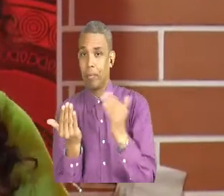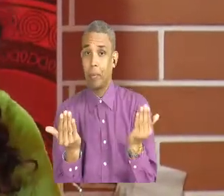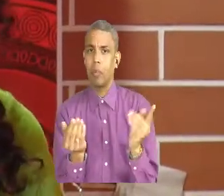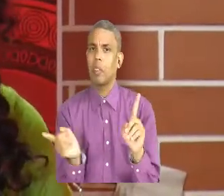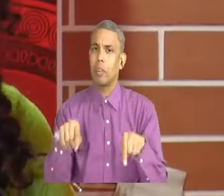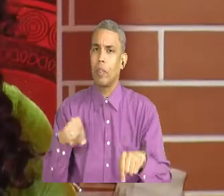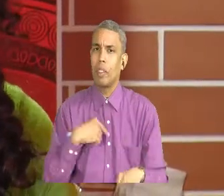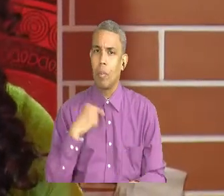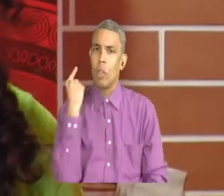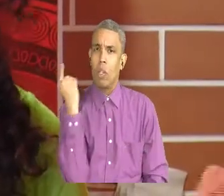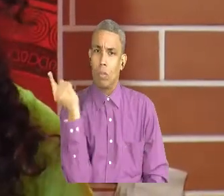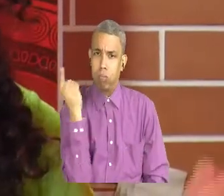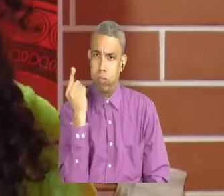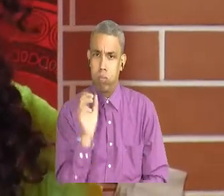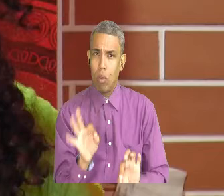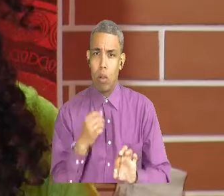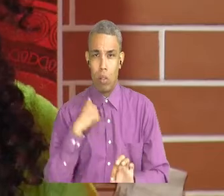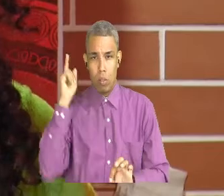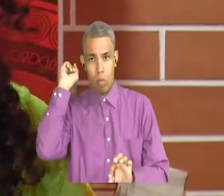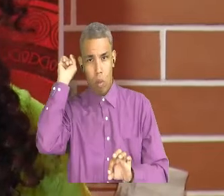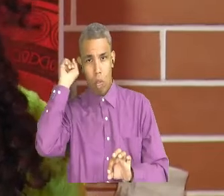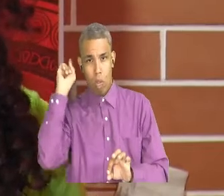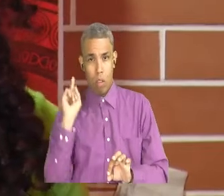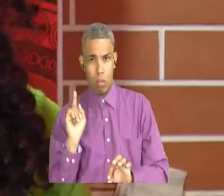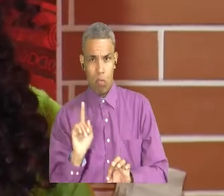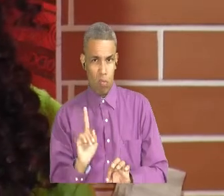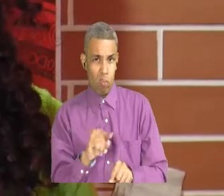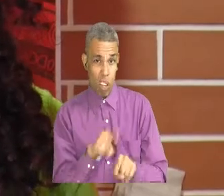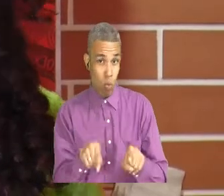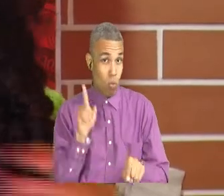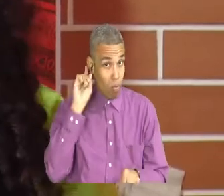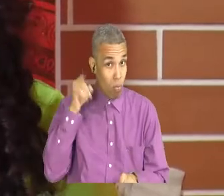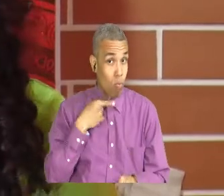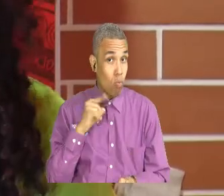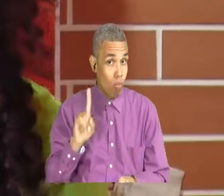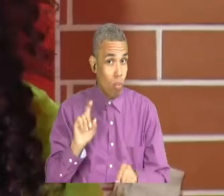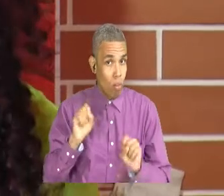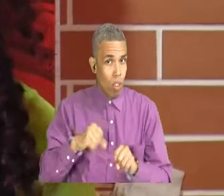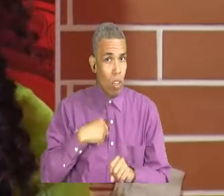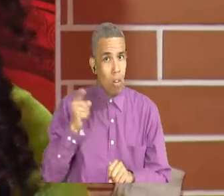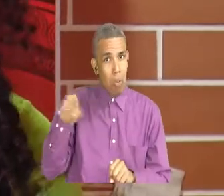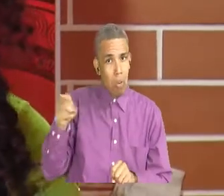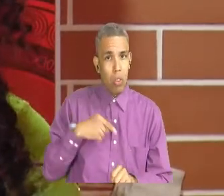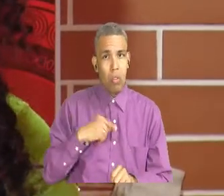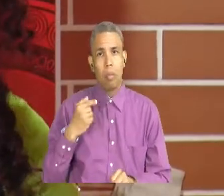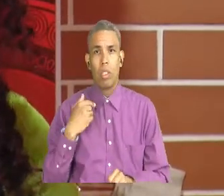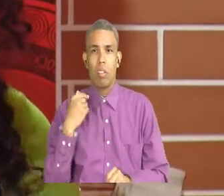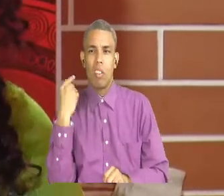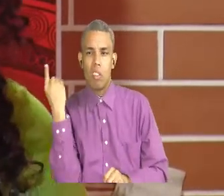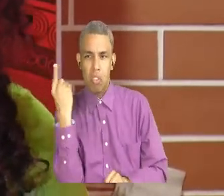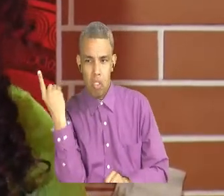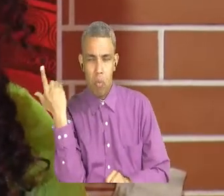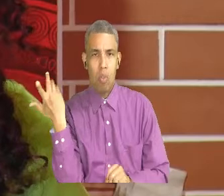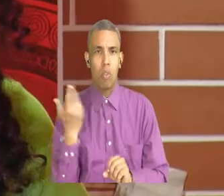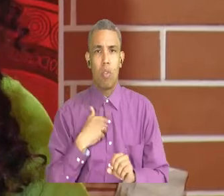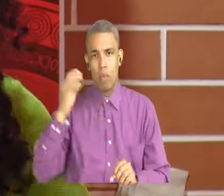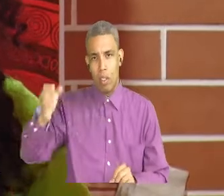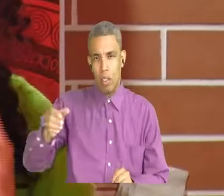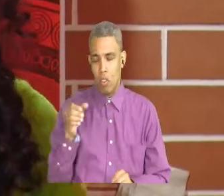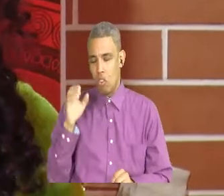no todas contienen alcohol y pueden venir aquí a la cervecería. Están súper invitados, no solo a probar nuestro recomendado del día, sino a aprovechar